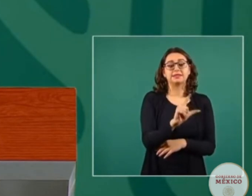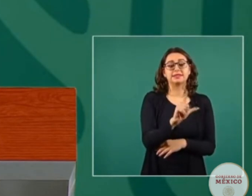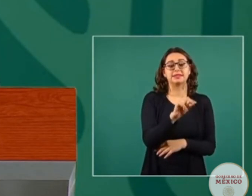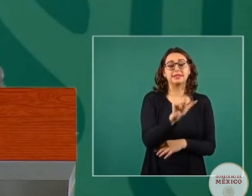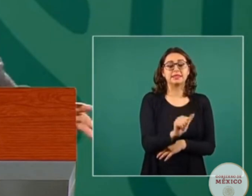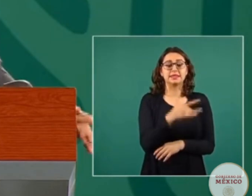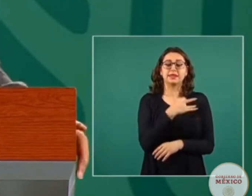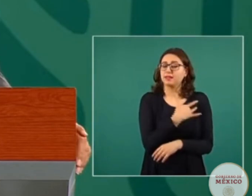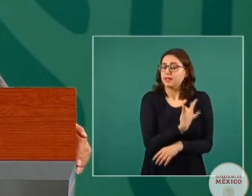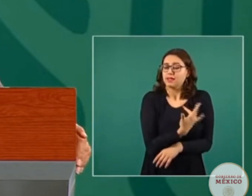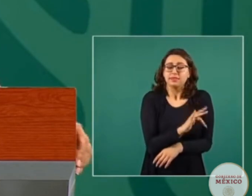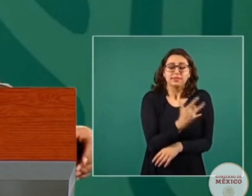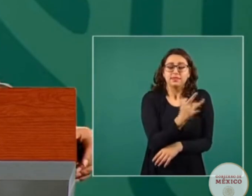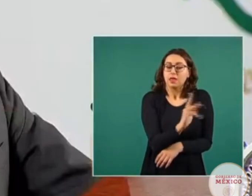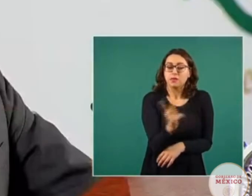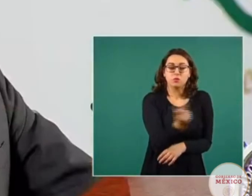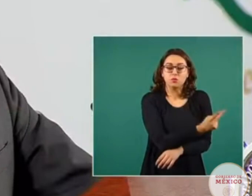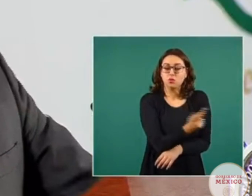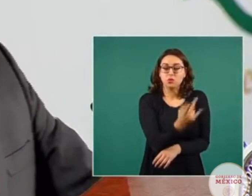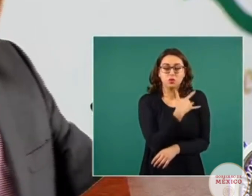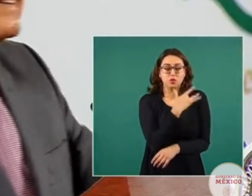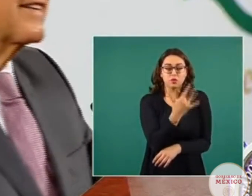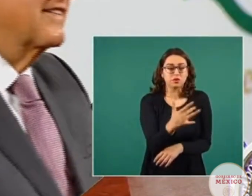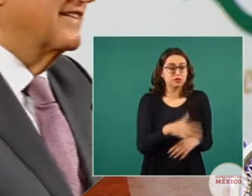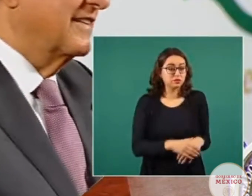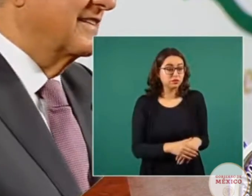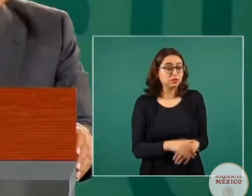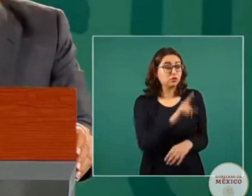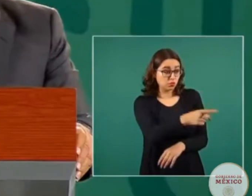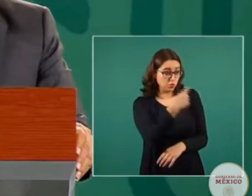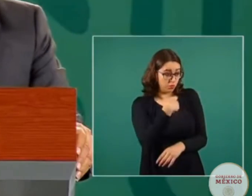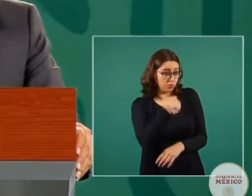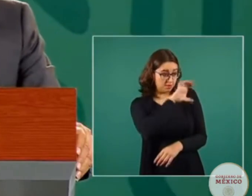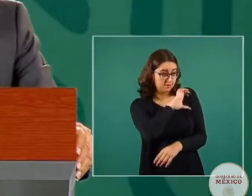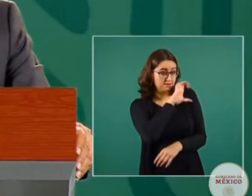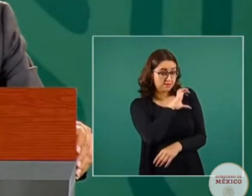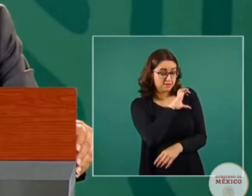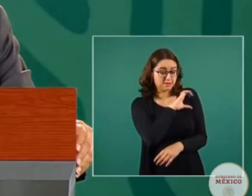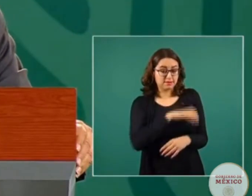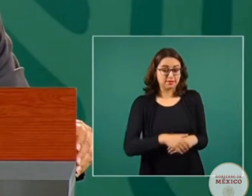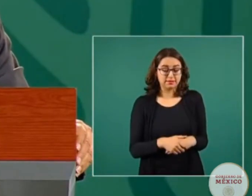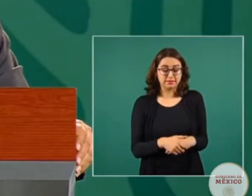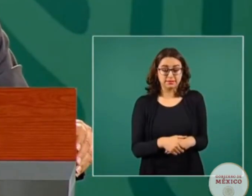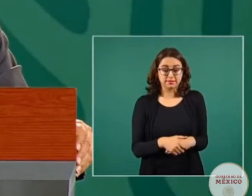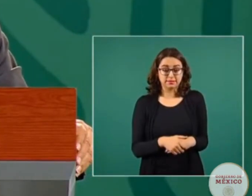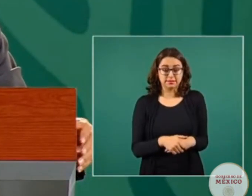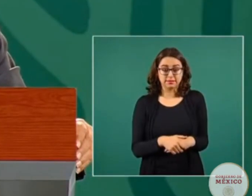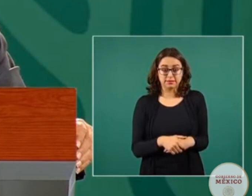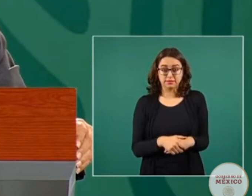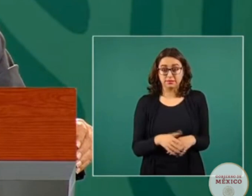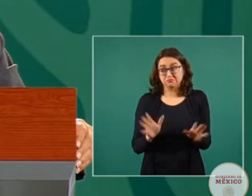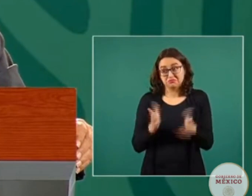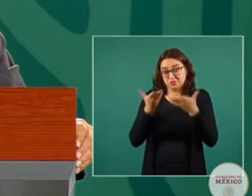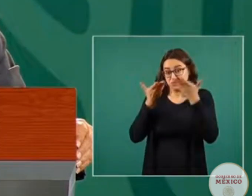y el diálogo es, le dice Perico: ¿me querés, Casilda? Y Casilda le responde: ¿quién